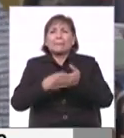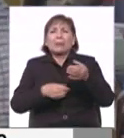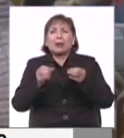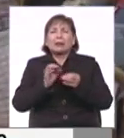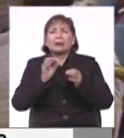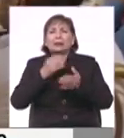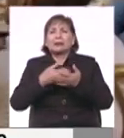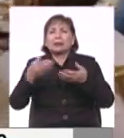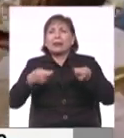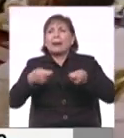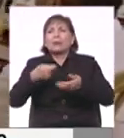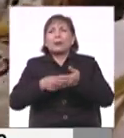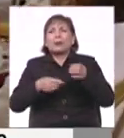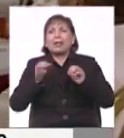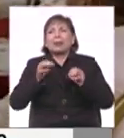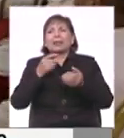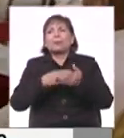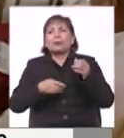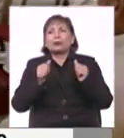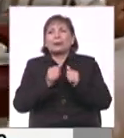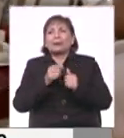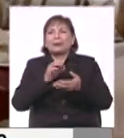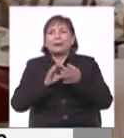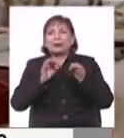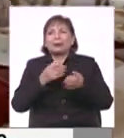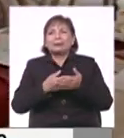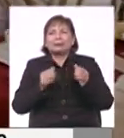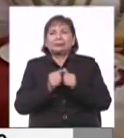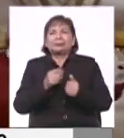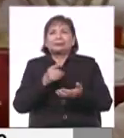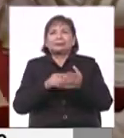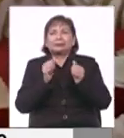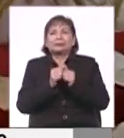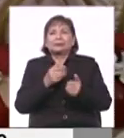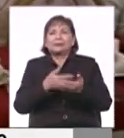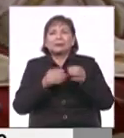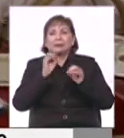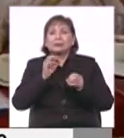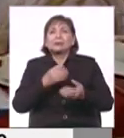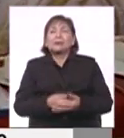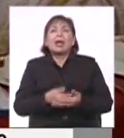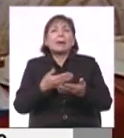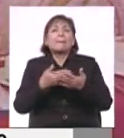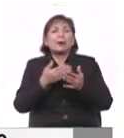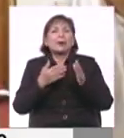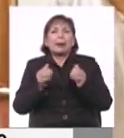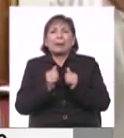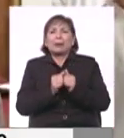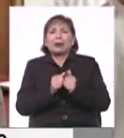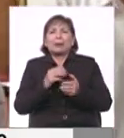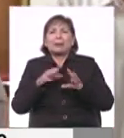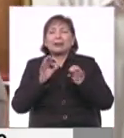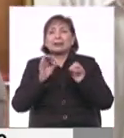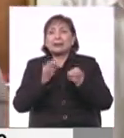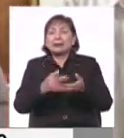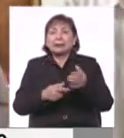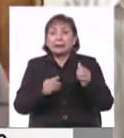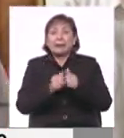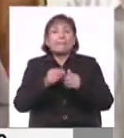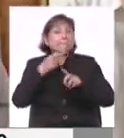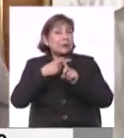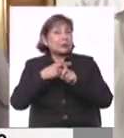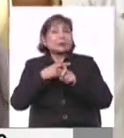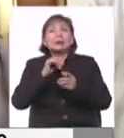13 actividades de intervención inmediata, al menos en 3 localidades. El programa tiene muchos aspectos